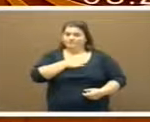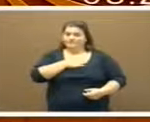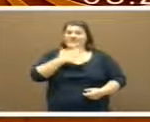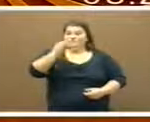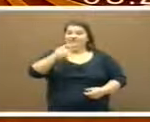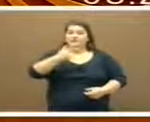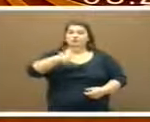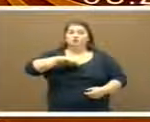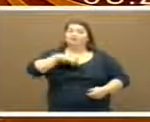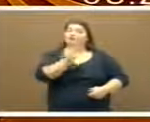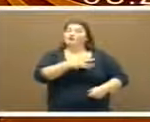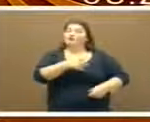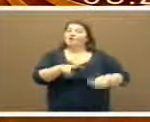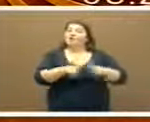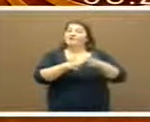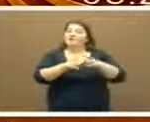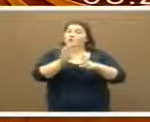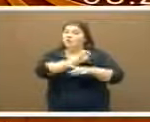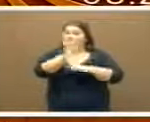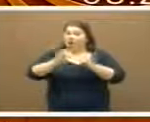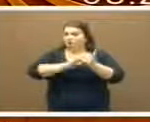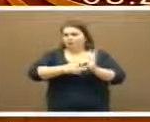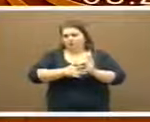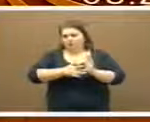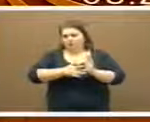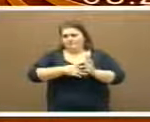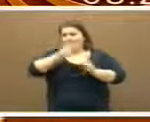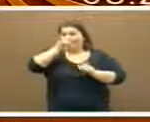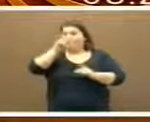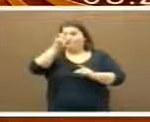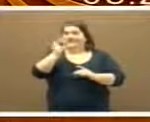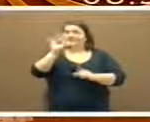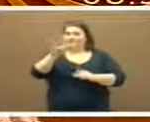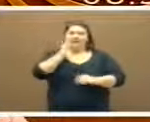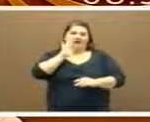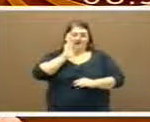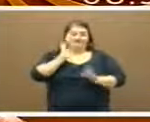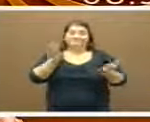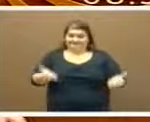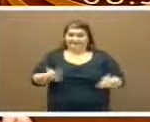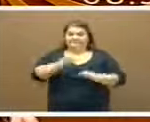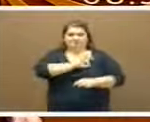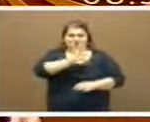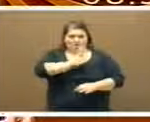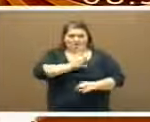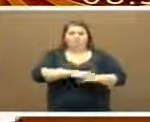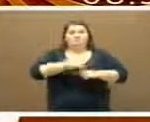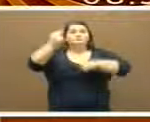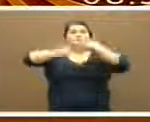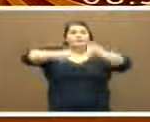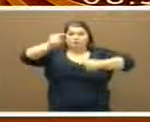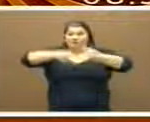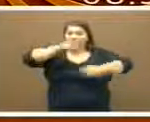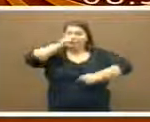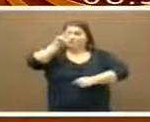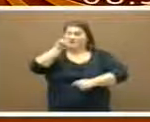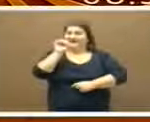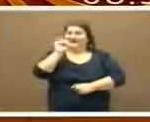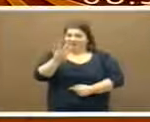ese agotamiento del Fondo Social Europeo para el ejercicio 2014. Por lo tanto, señorías, los presupuestos para el